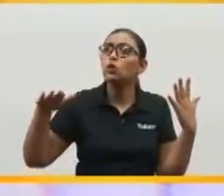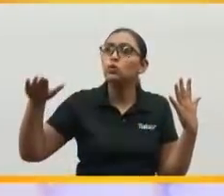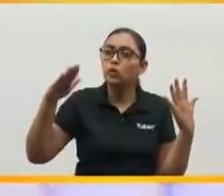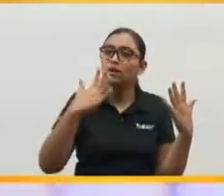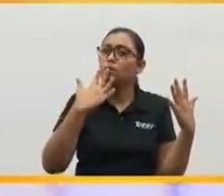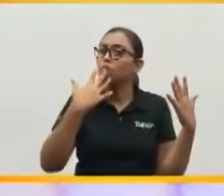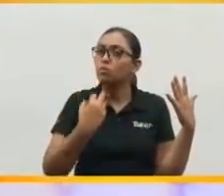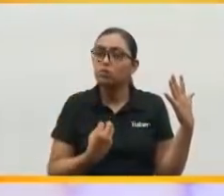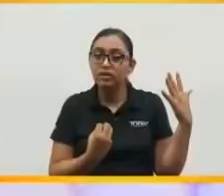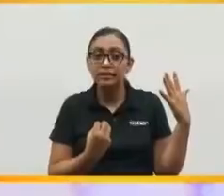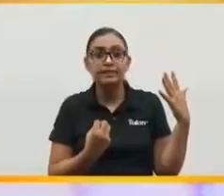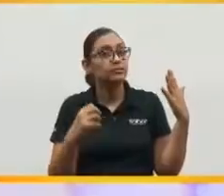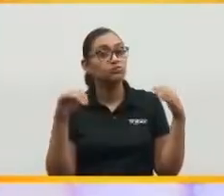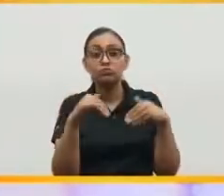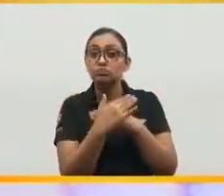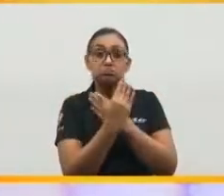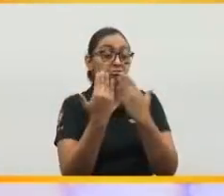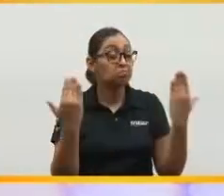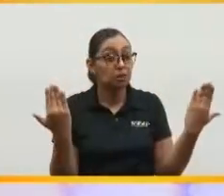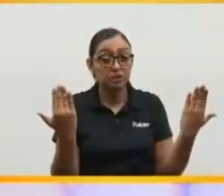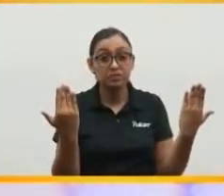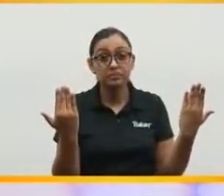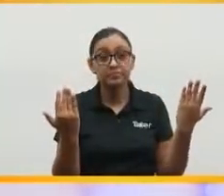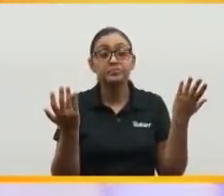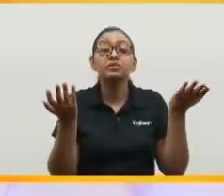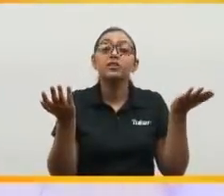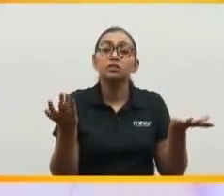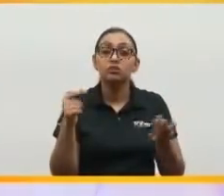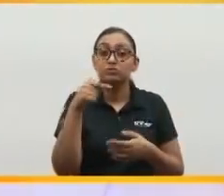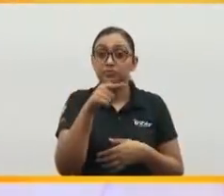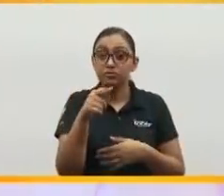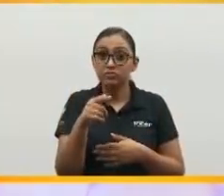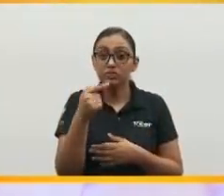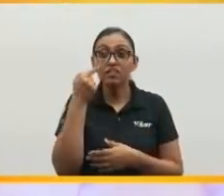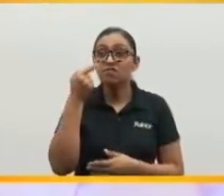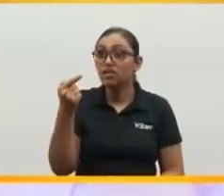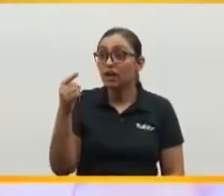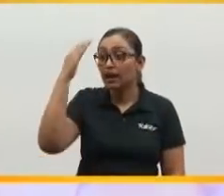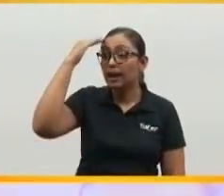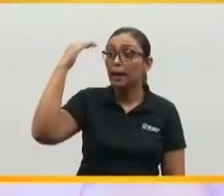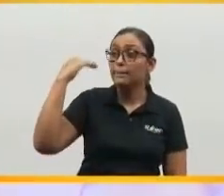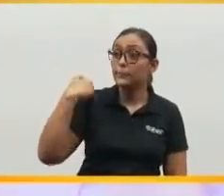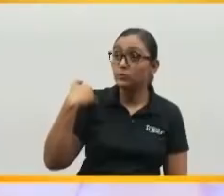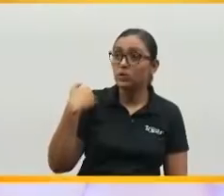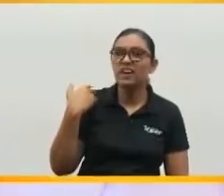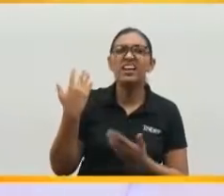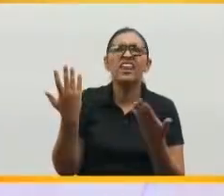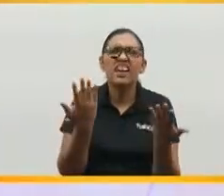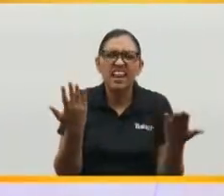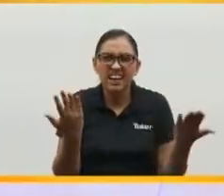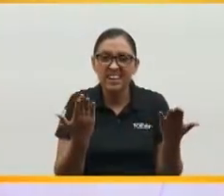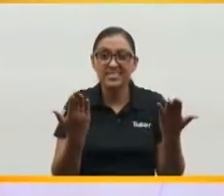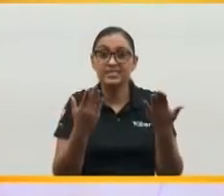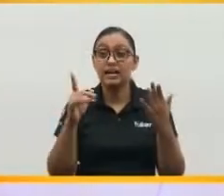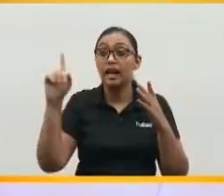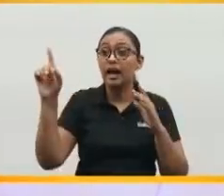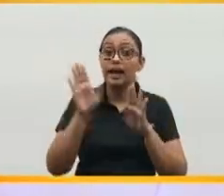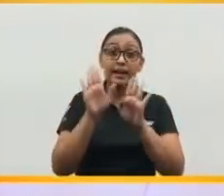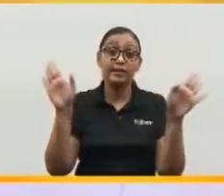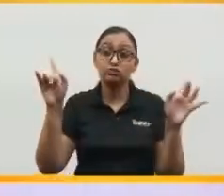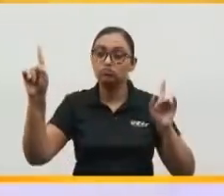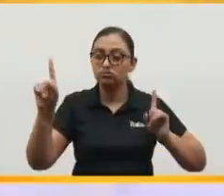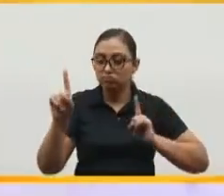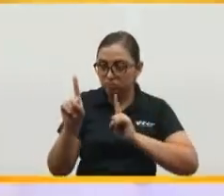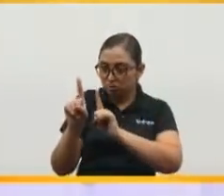que les fue dada por Dios hace mucho tiempo. Nótese que la mujer lo que tuvo fue cercanía con Dios, pero la lección para